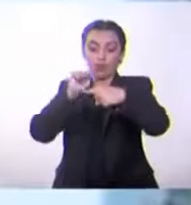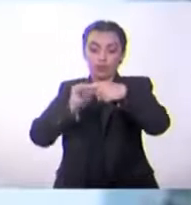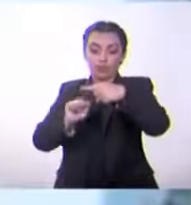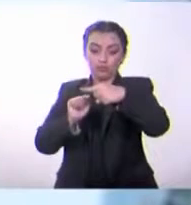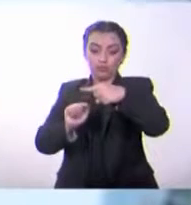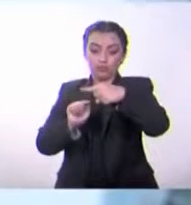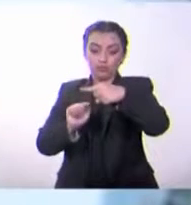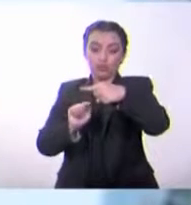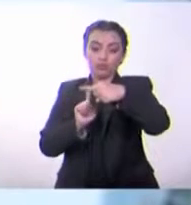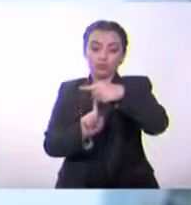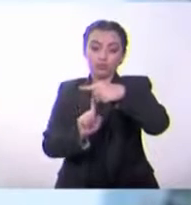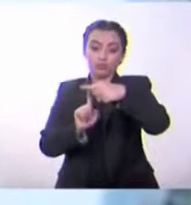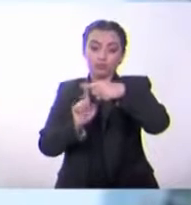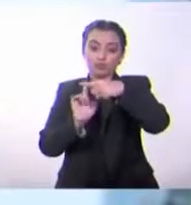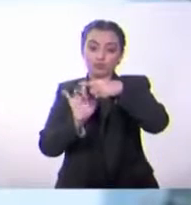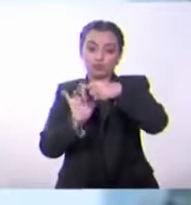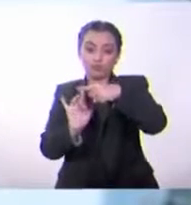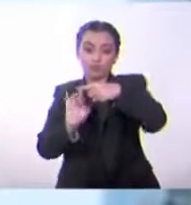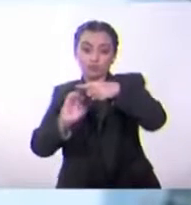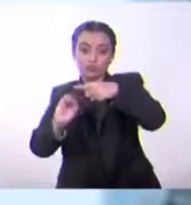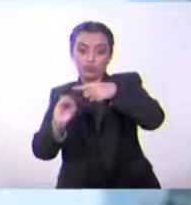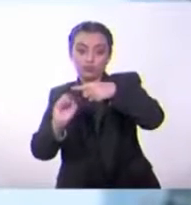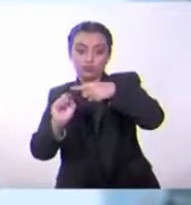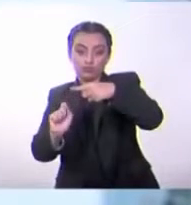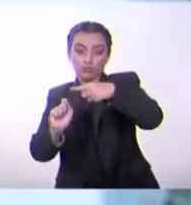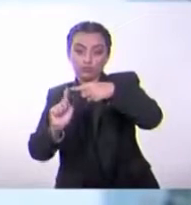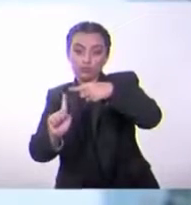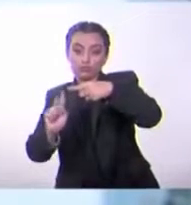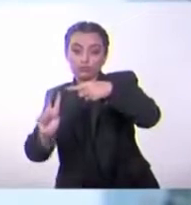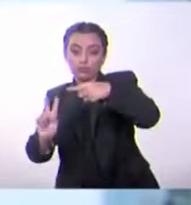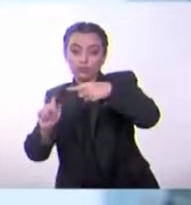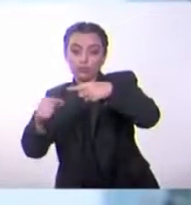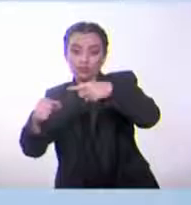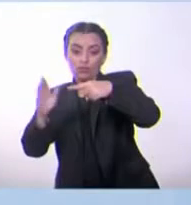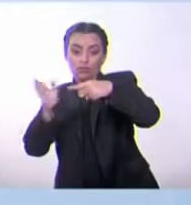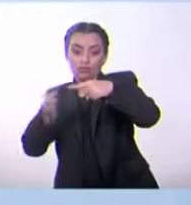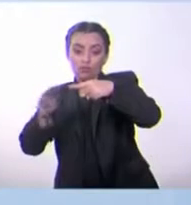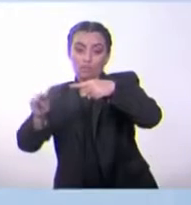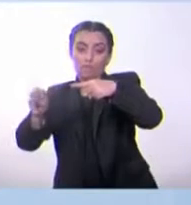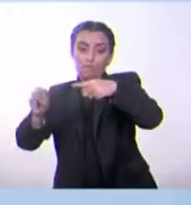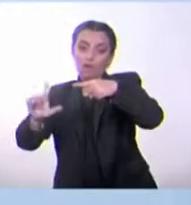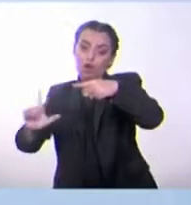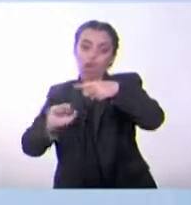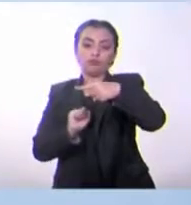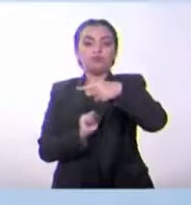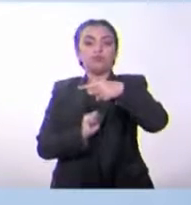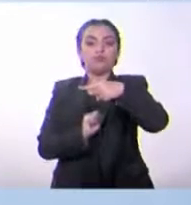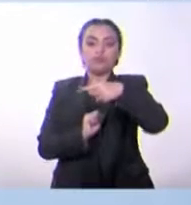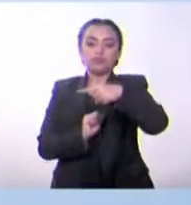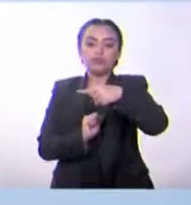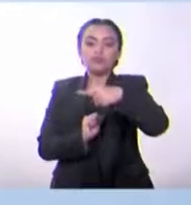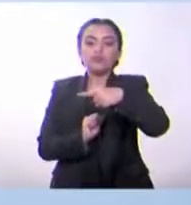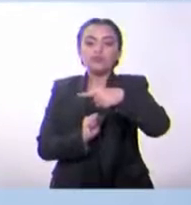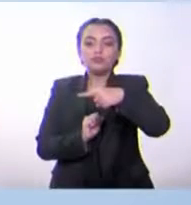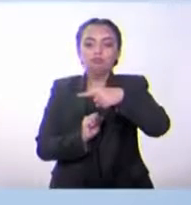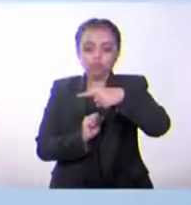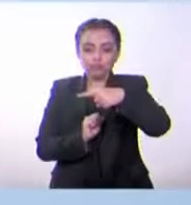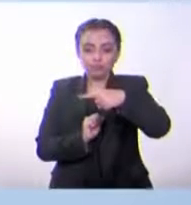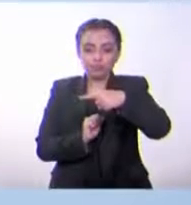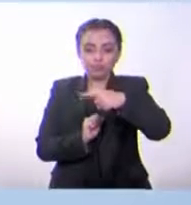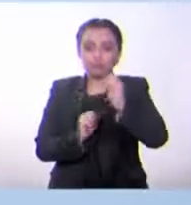180.12 gramos sobre mol. Y los moles de soluto son igual.